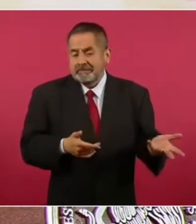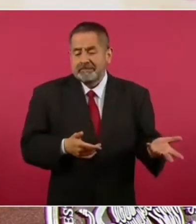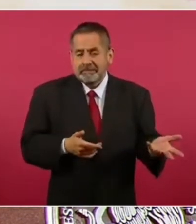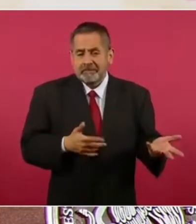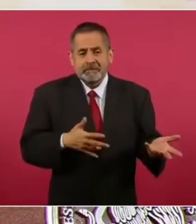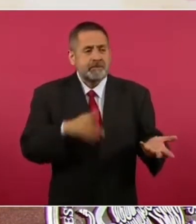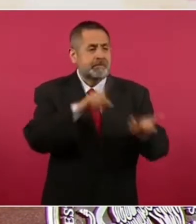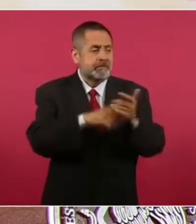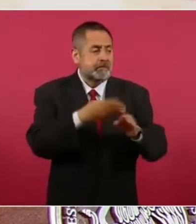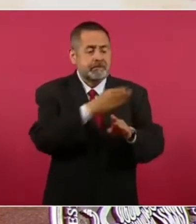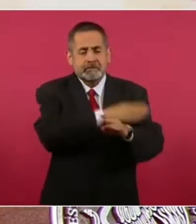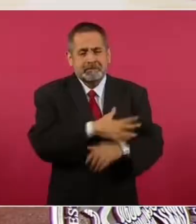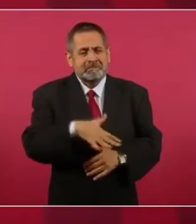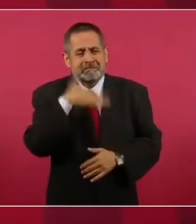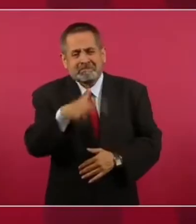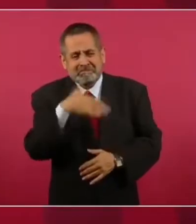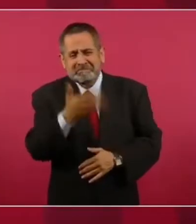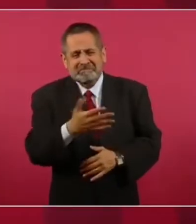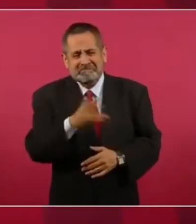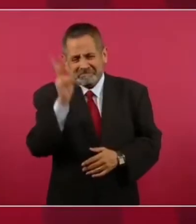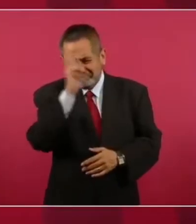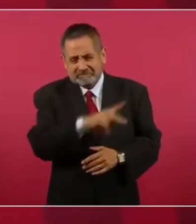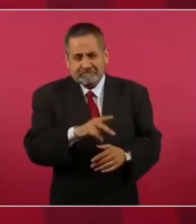de corrupción, de impunidad,